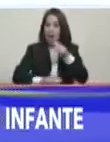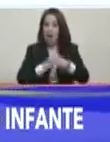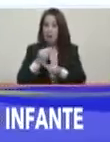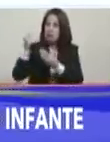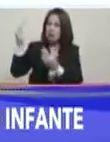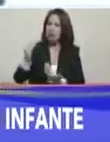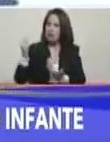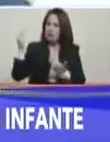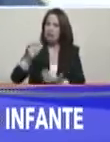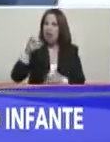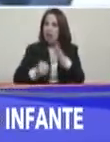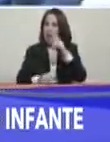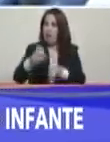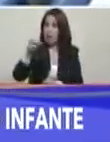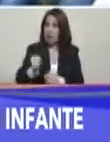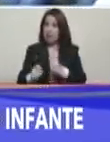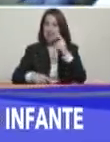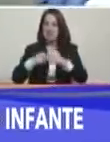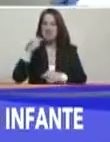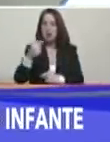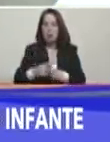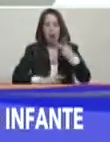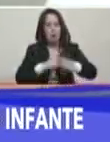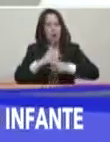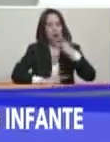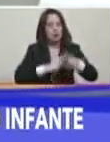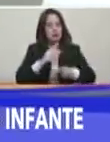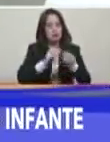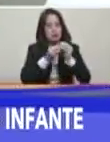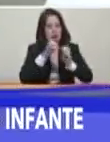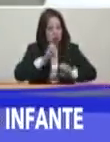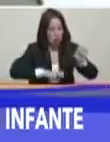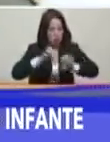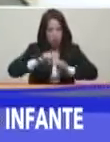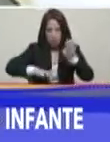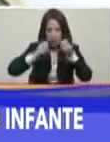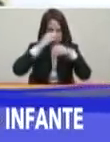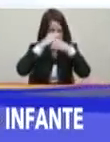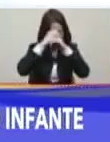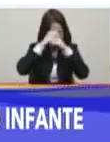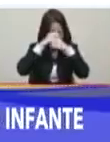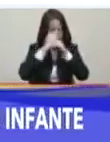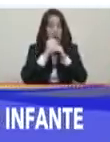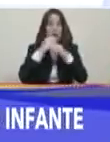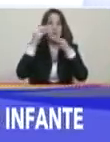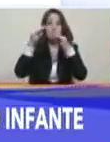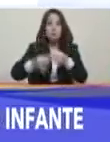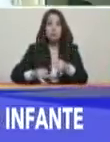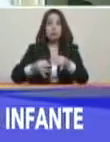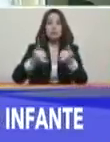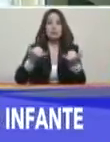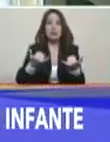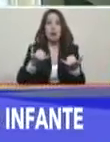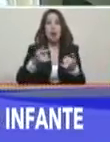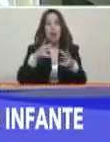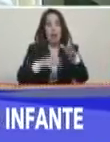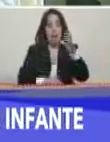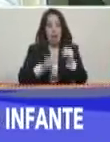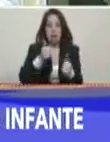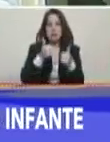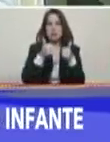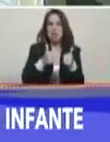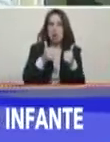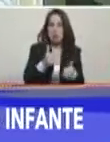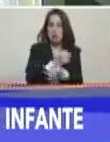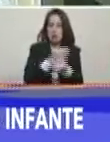planta, posteriormente procedemos a realizar los análisis correspondientes para asegurarnos de que la leche esté dentro de los parámetros para